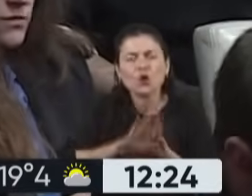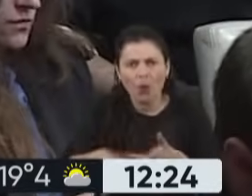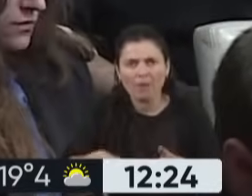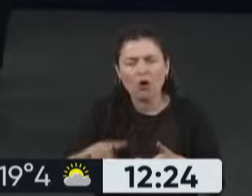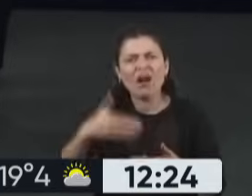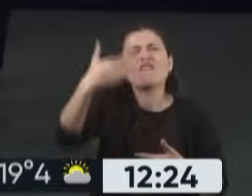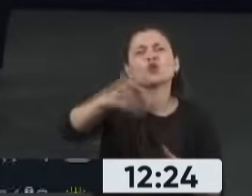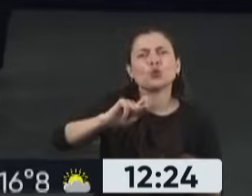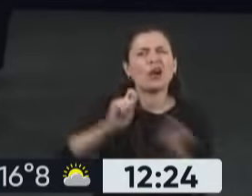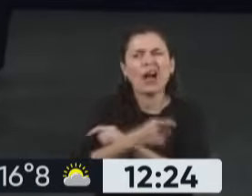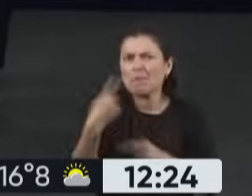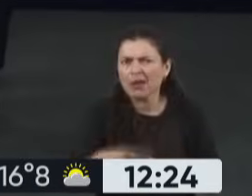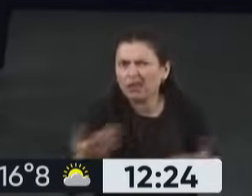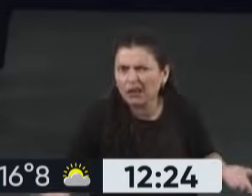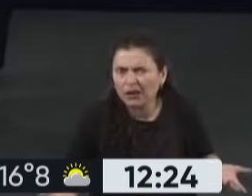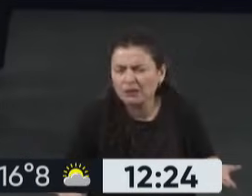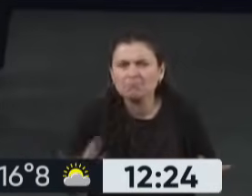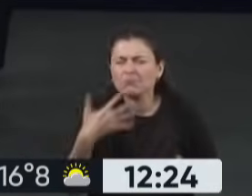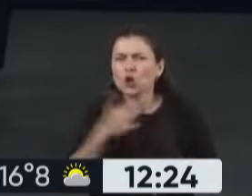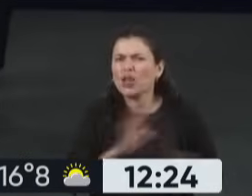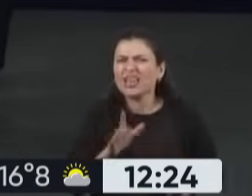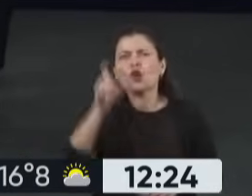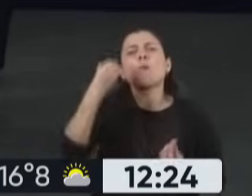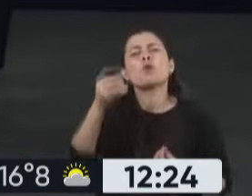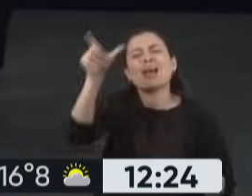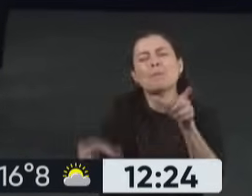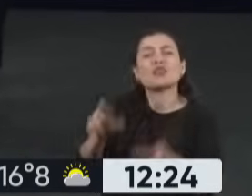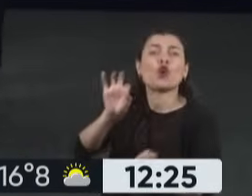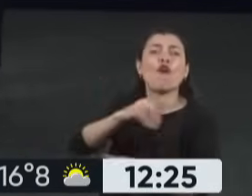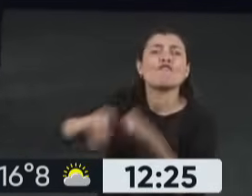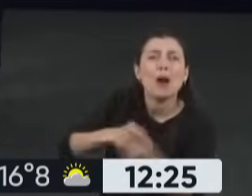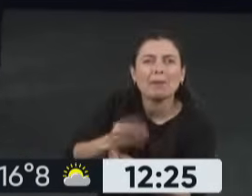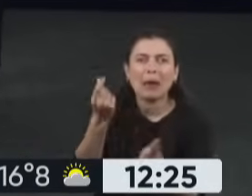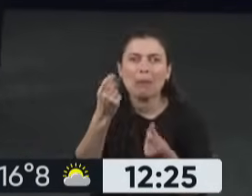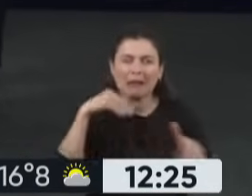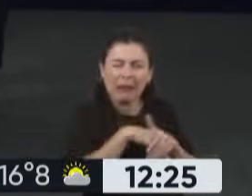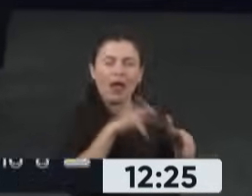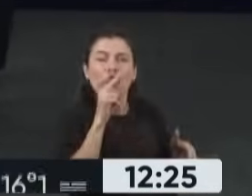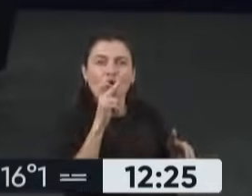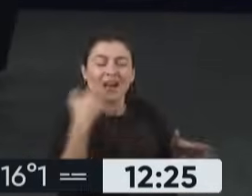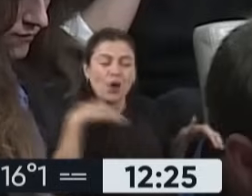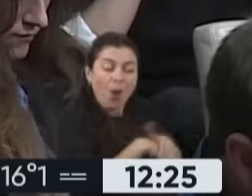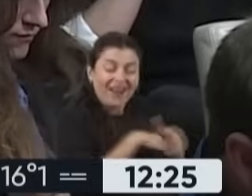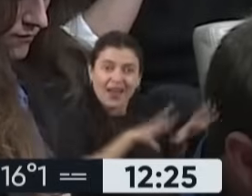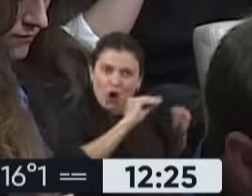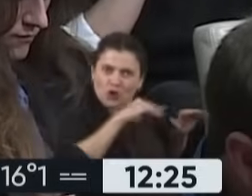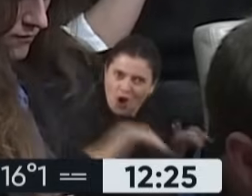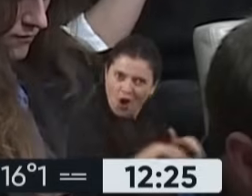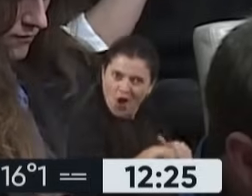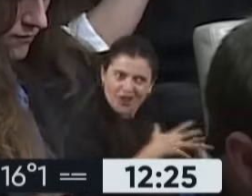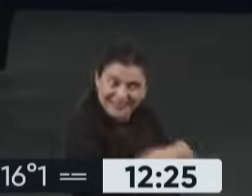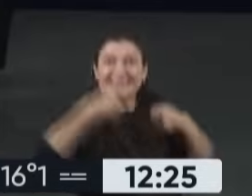ARCA? ¿Por qué el ahorrista o la familia estaría dispuesta a sacar los dólares del colchón a partir de estos cambios?